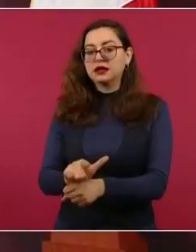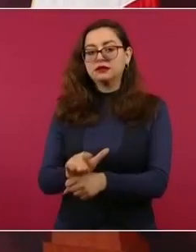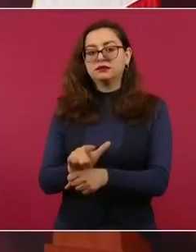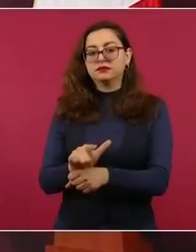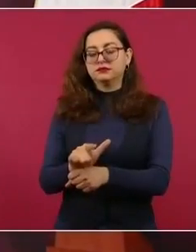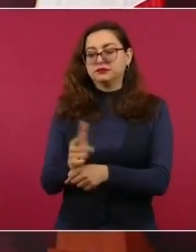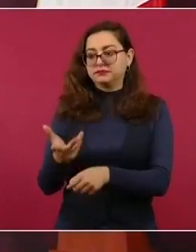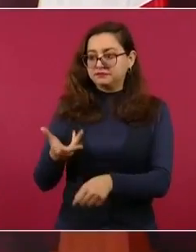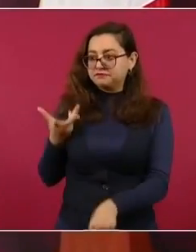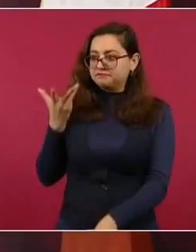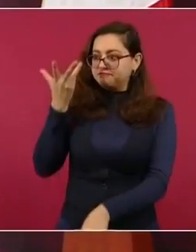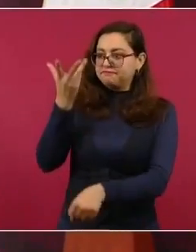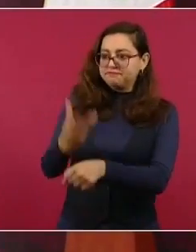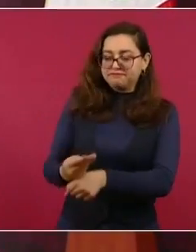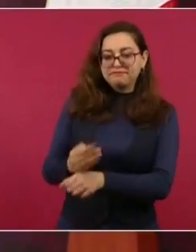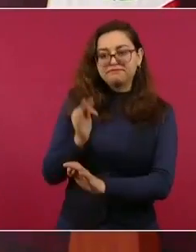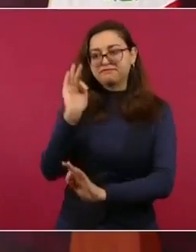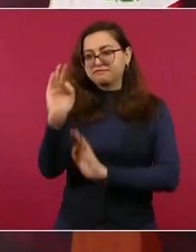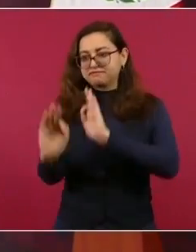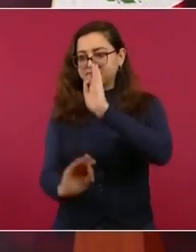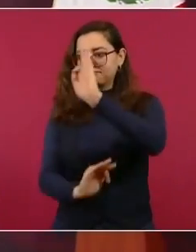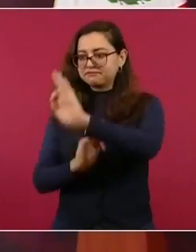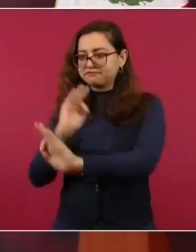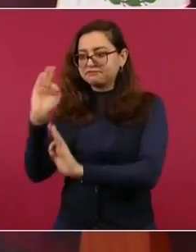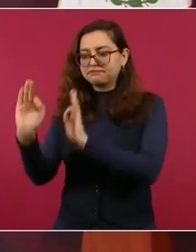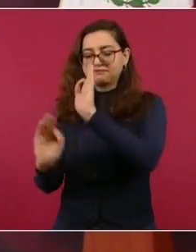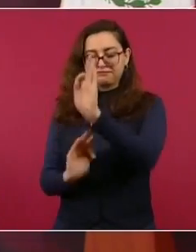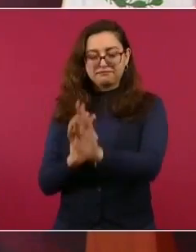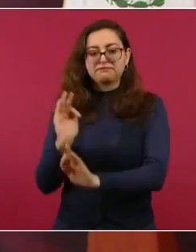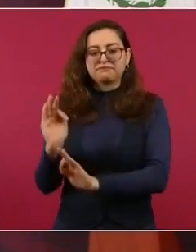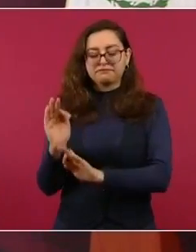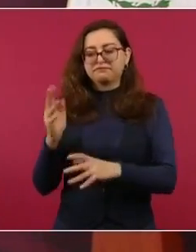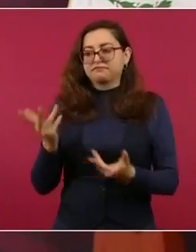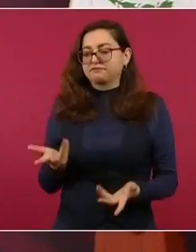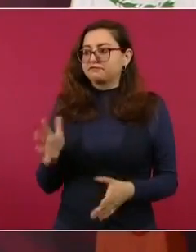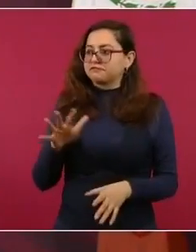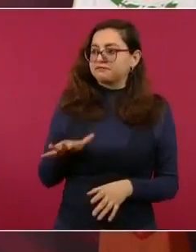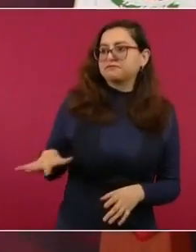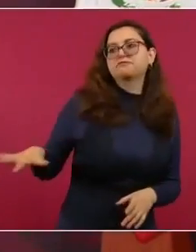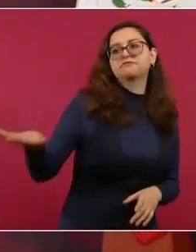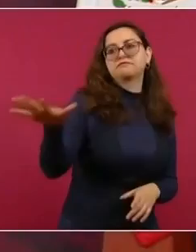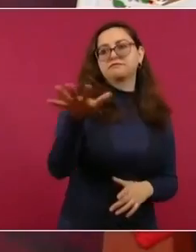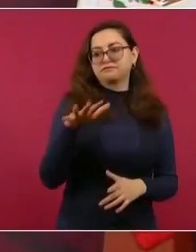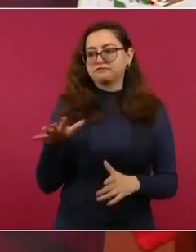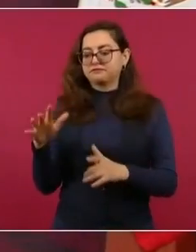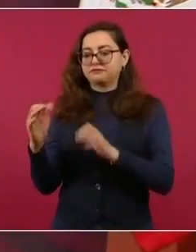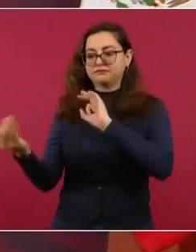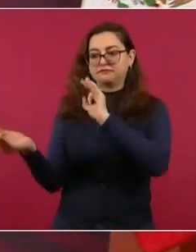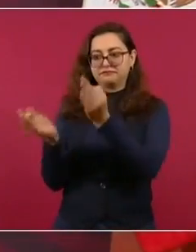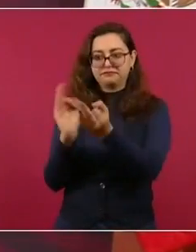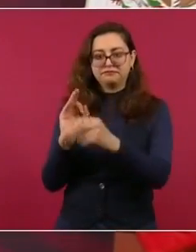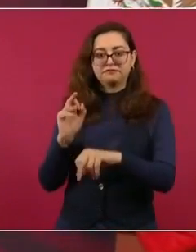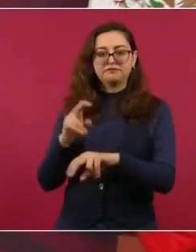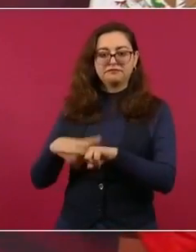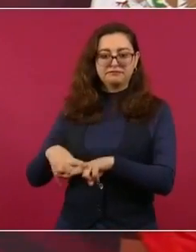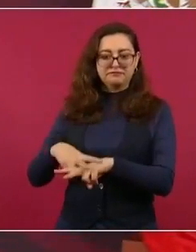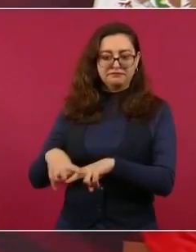adicional en lo que corresponde al bienestar de todas las comunidades